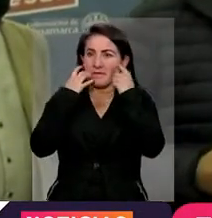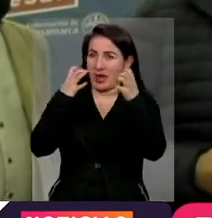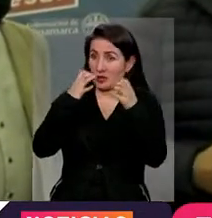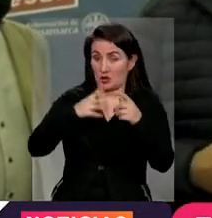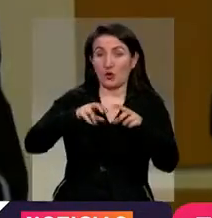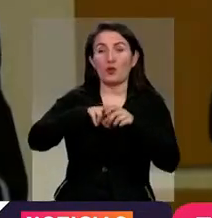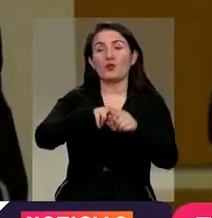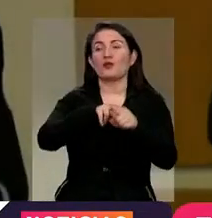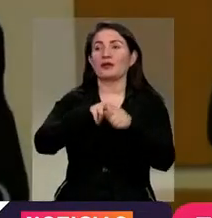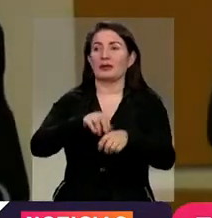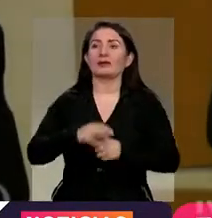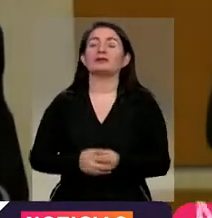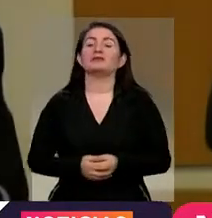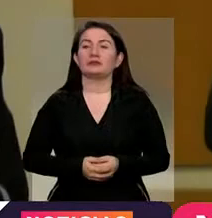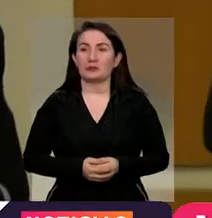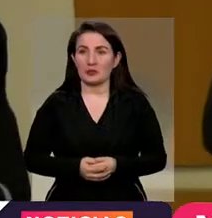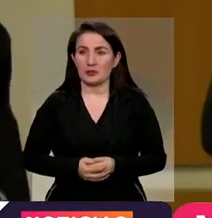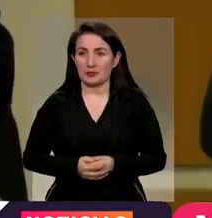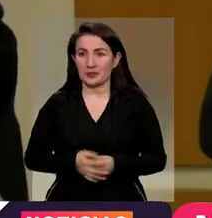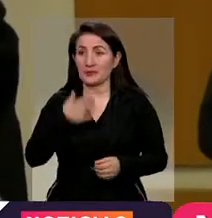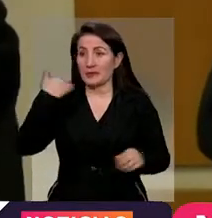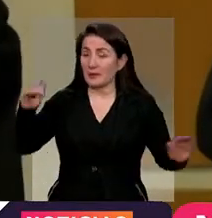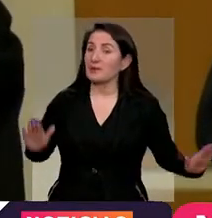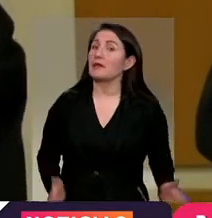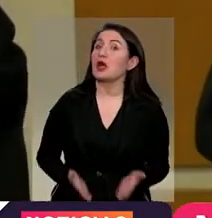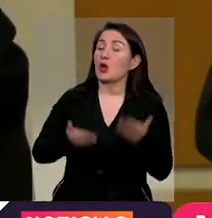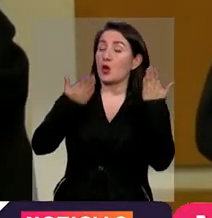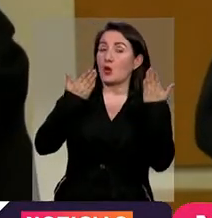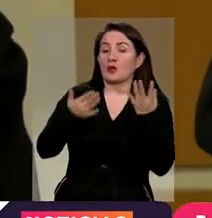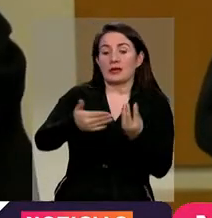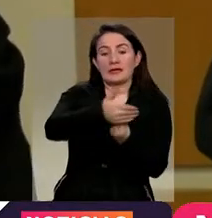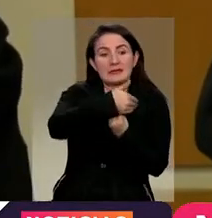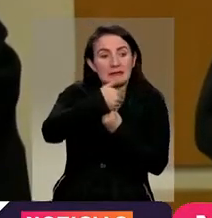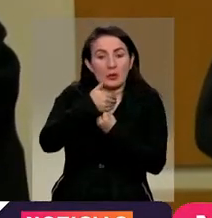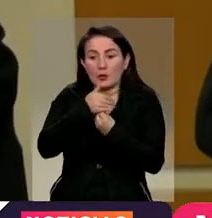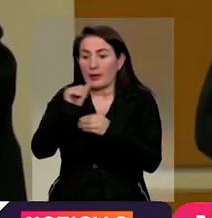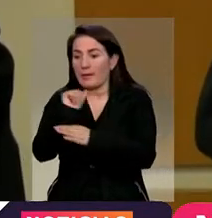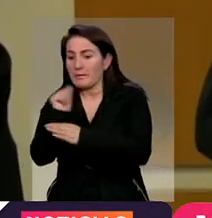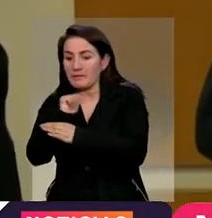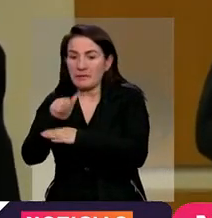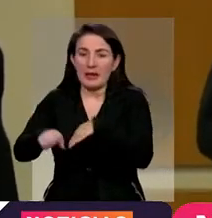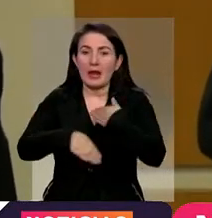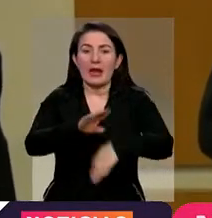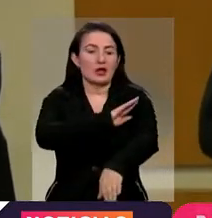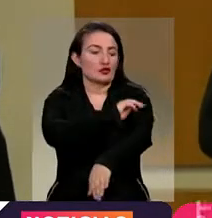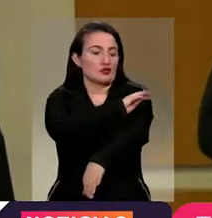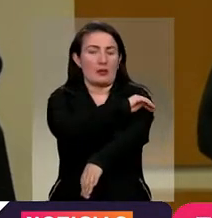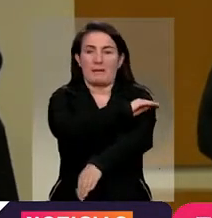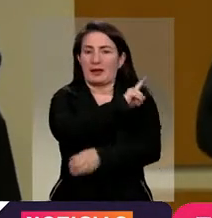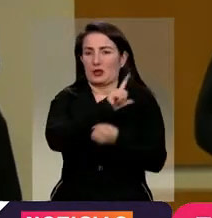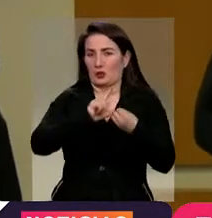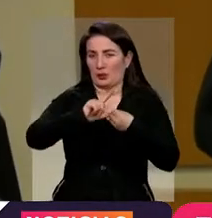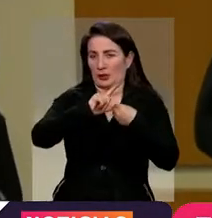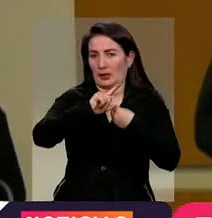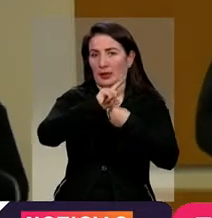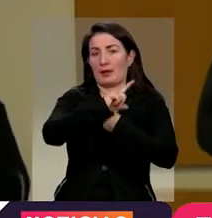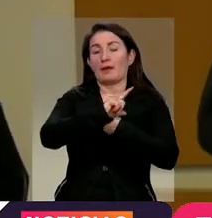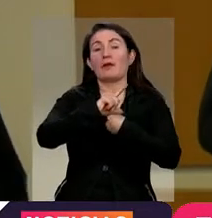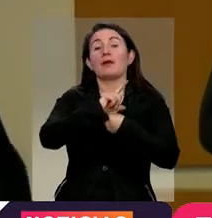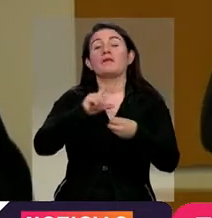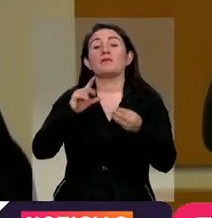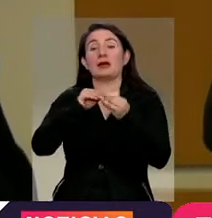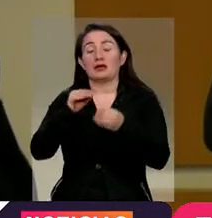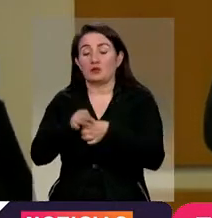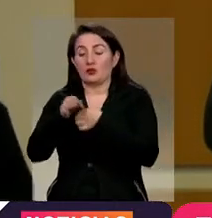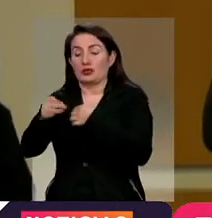movilidad de nuestra ciudad. Para que se mejoren las condiciones de seguridad vial en la provincia del Sumapaz y pues por supuesto en nuestro municipio,